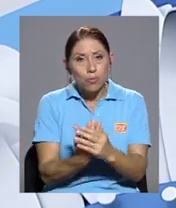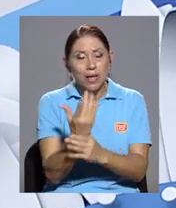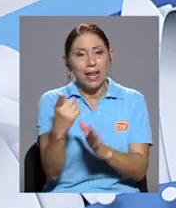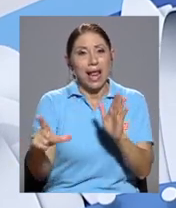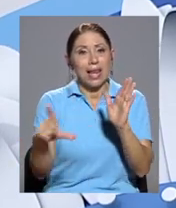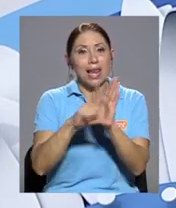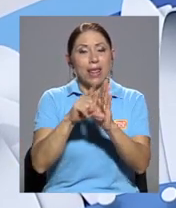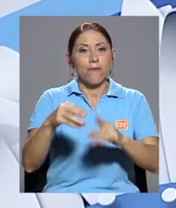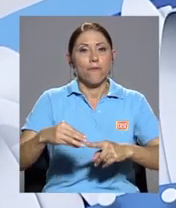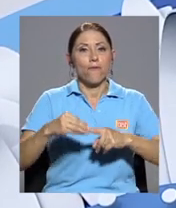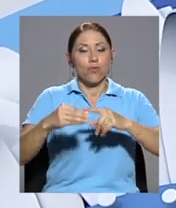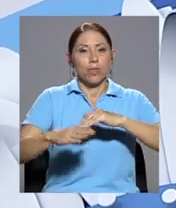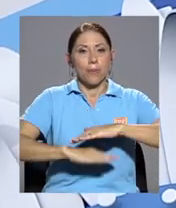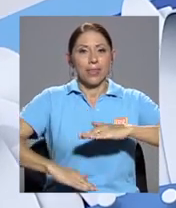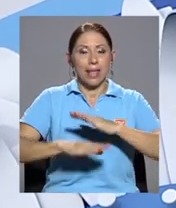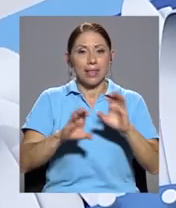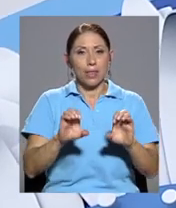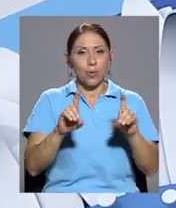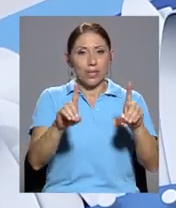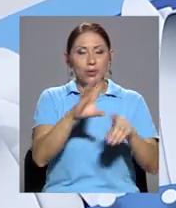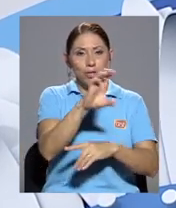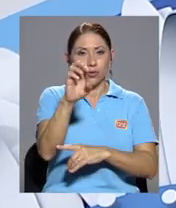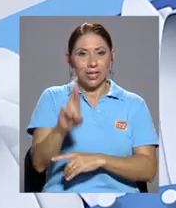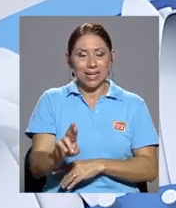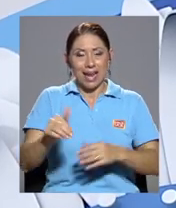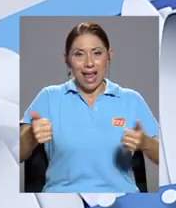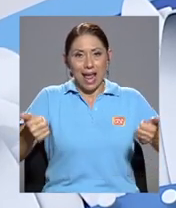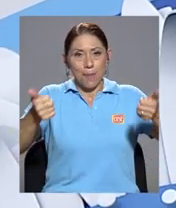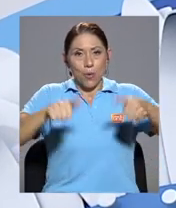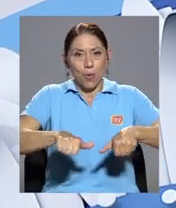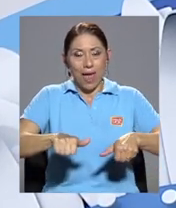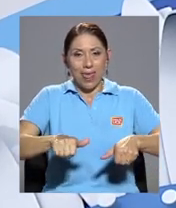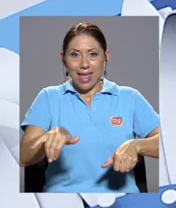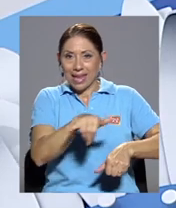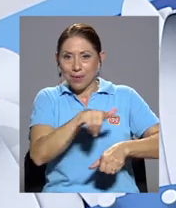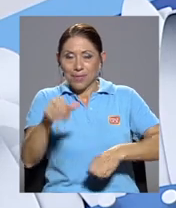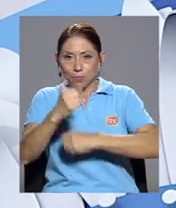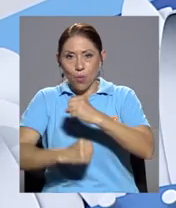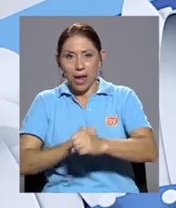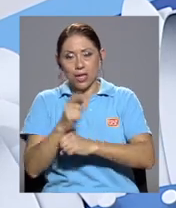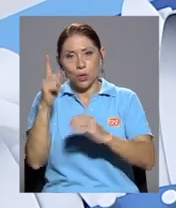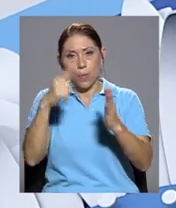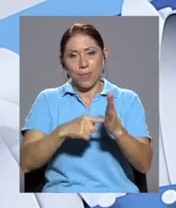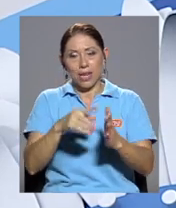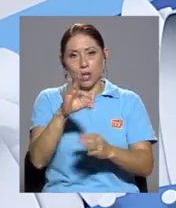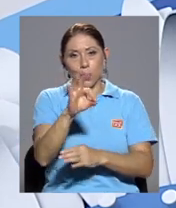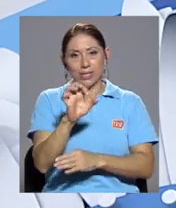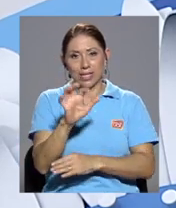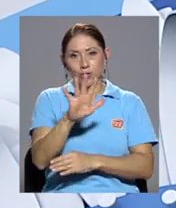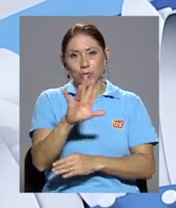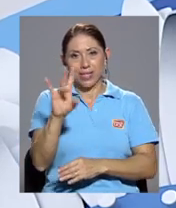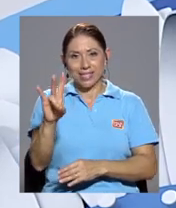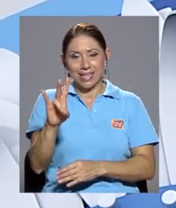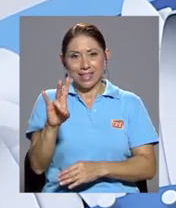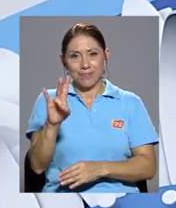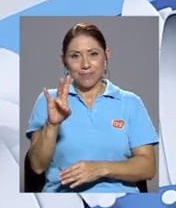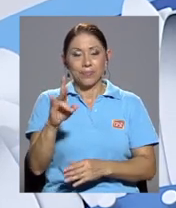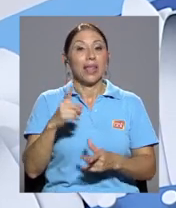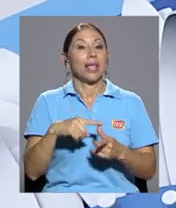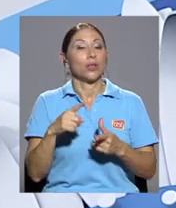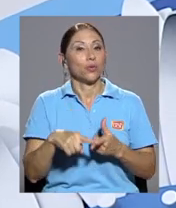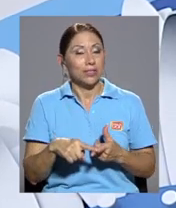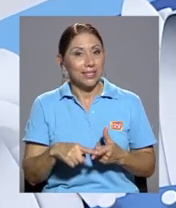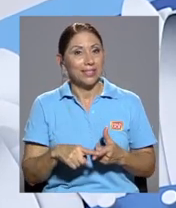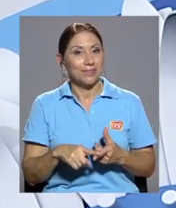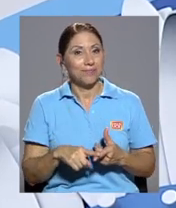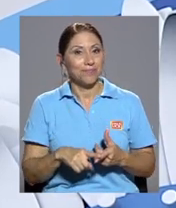educación de costa rica aprobada en el mismo año de 1957 entonces